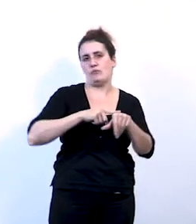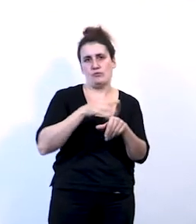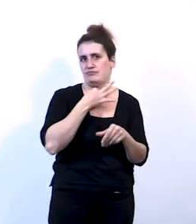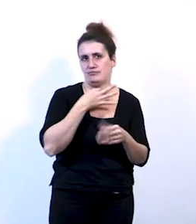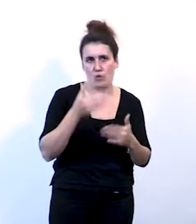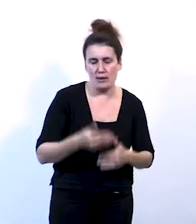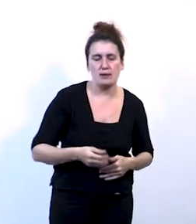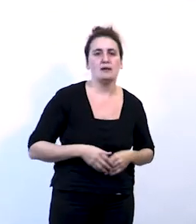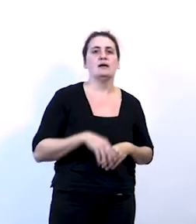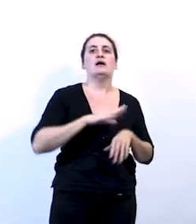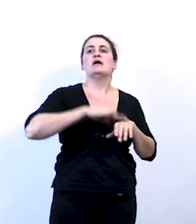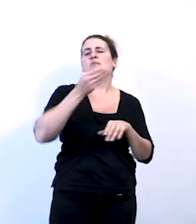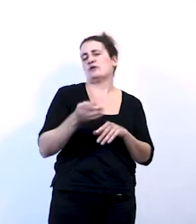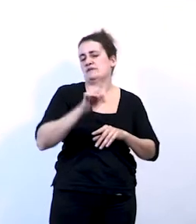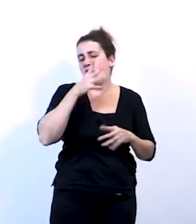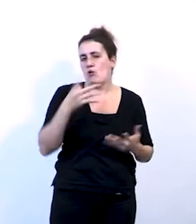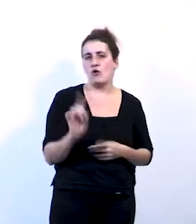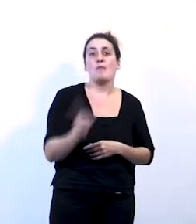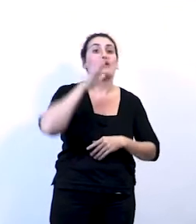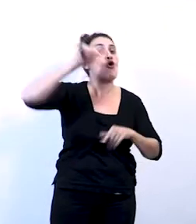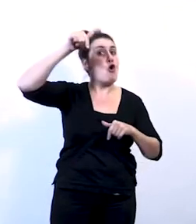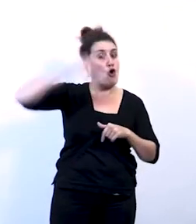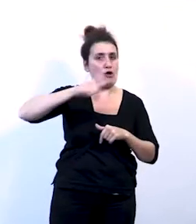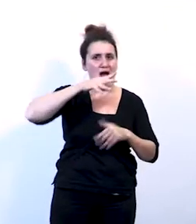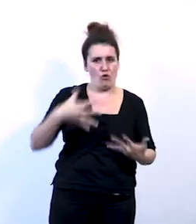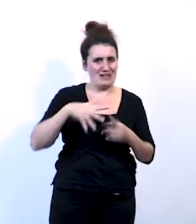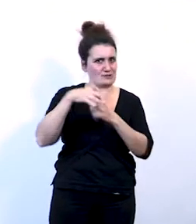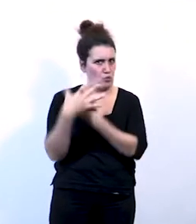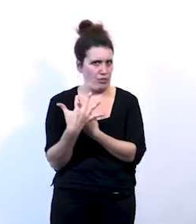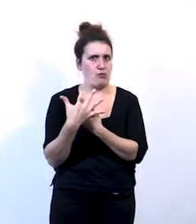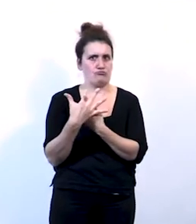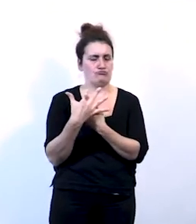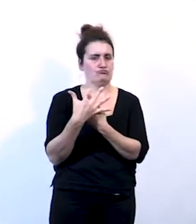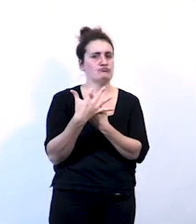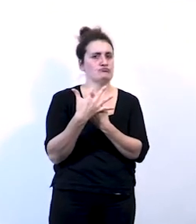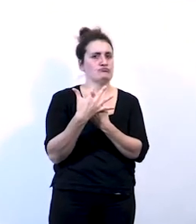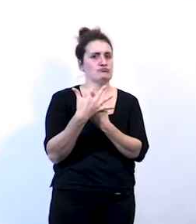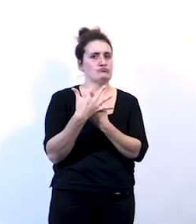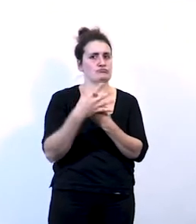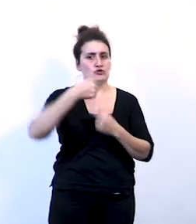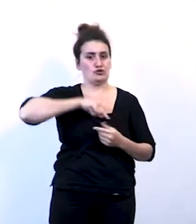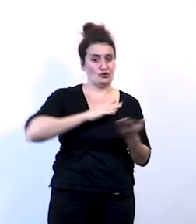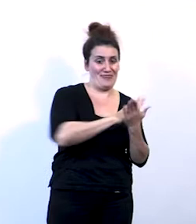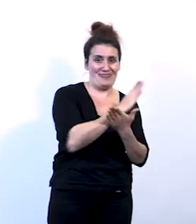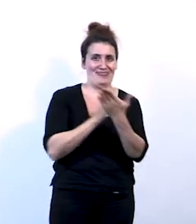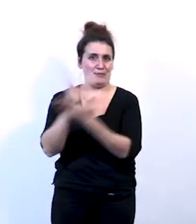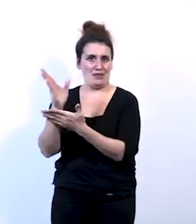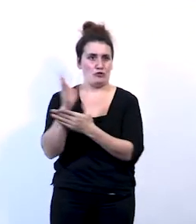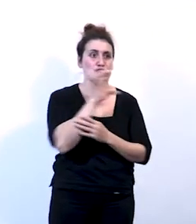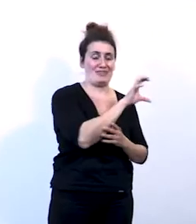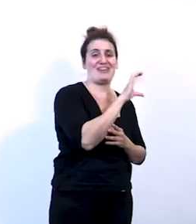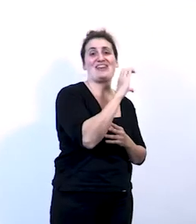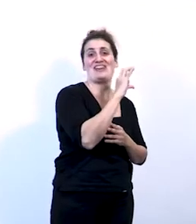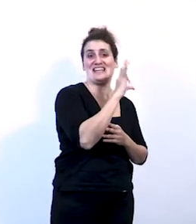cosas también que son importantes, pero hoy tenemos una situación en la que estamos divididos entre Cisjordania y